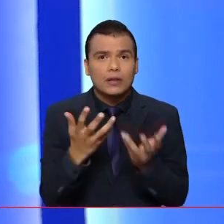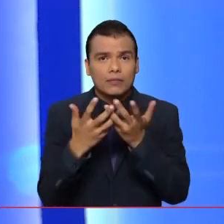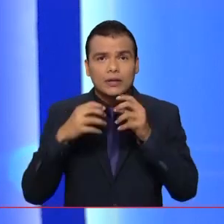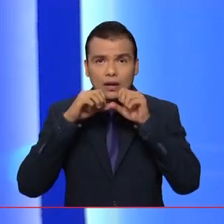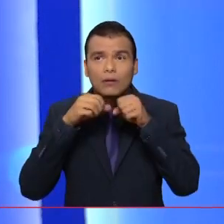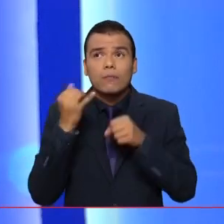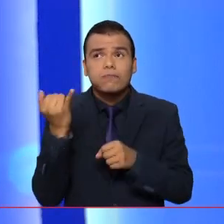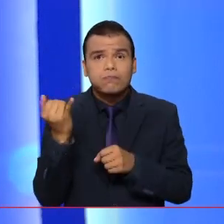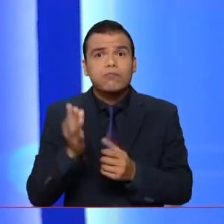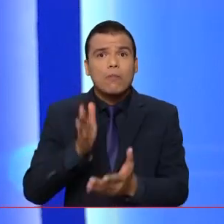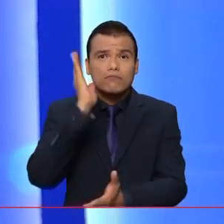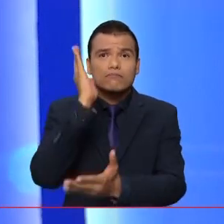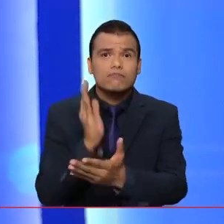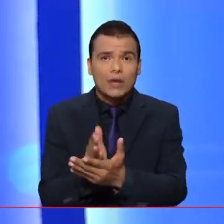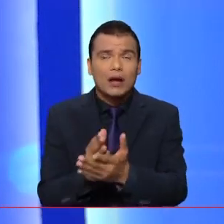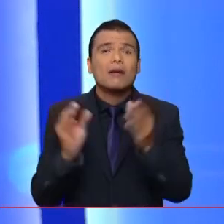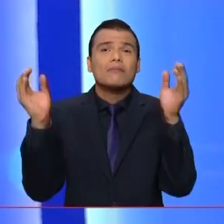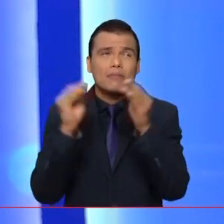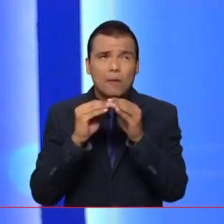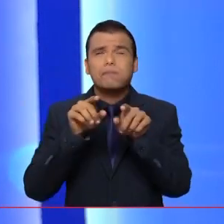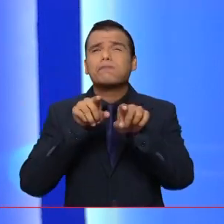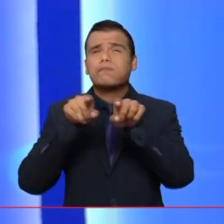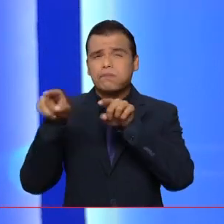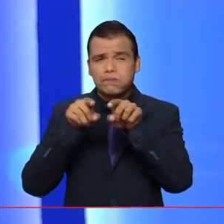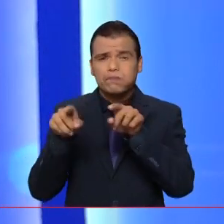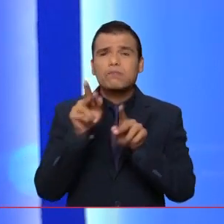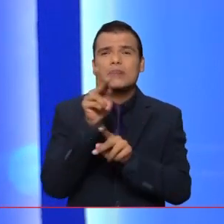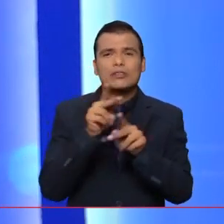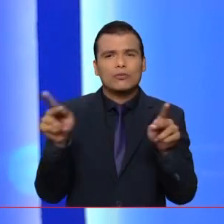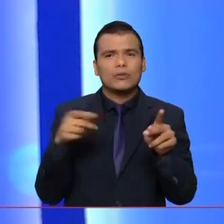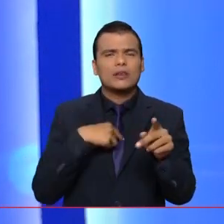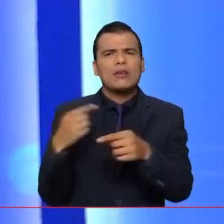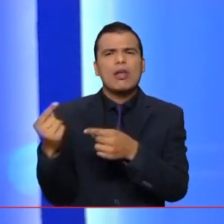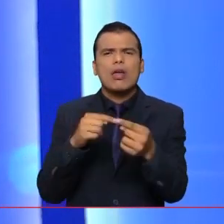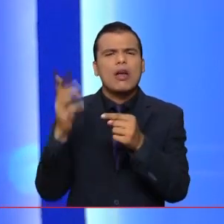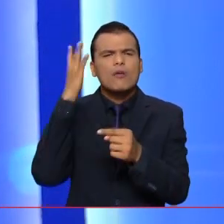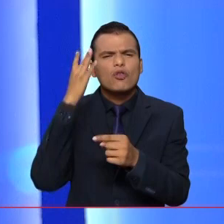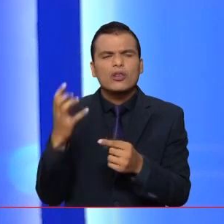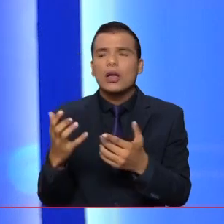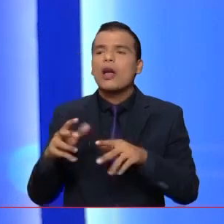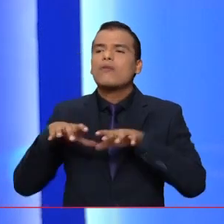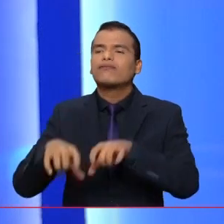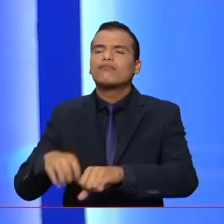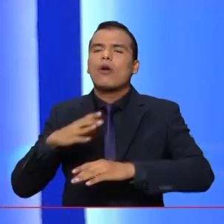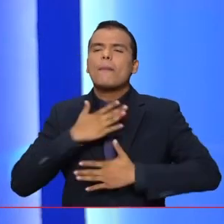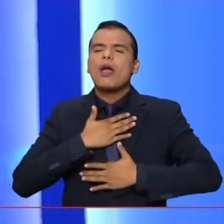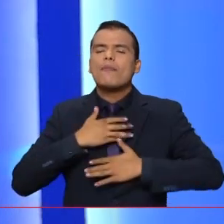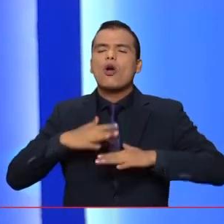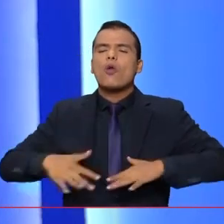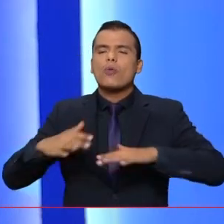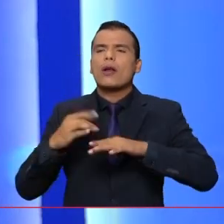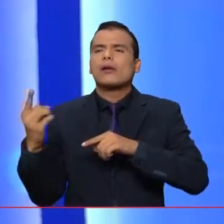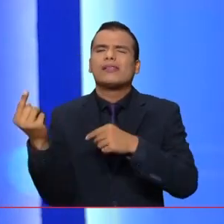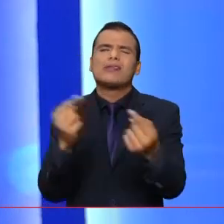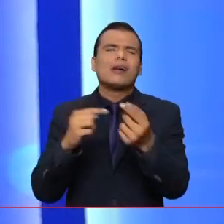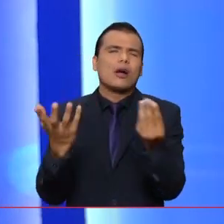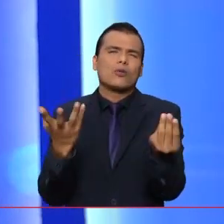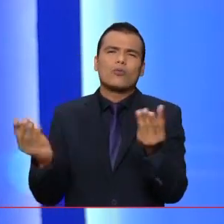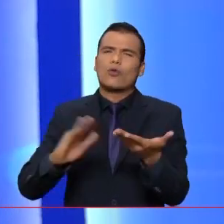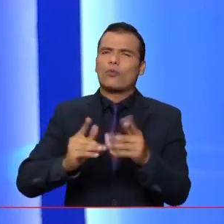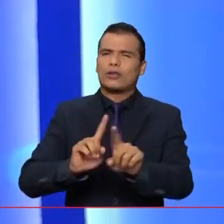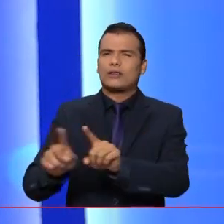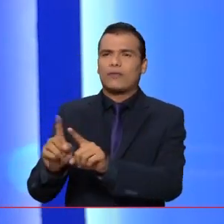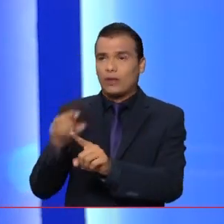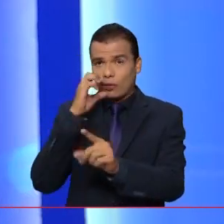se suma a los continuos enfrentamientos por la propiedad privada en el norte de este departamento. Los detalles nos los